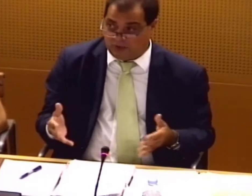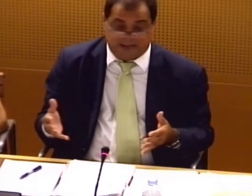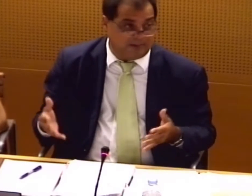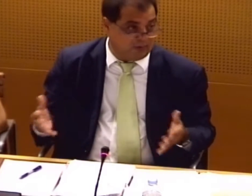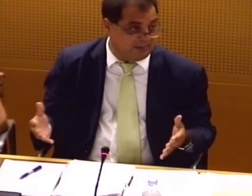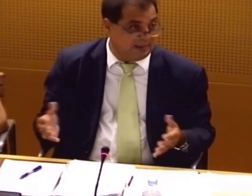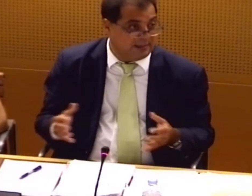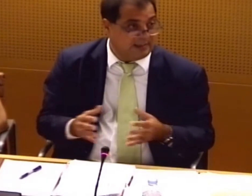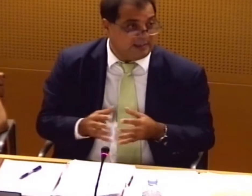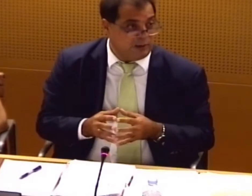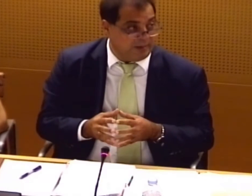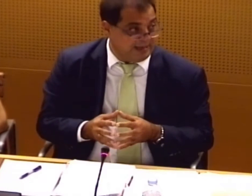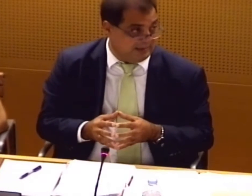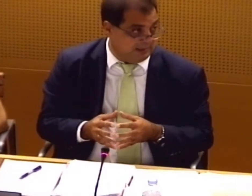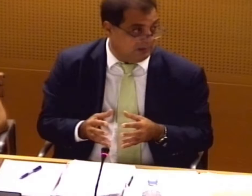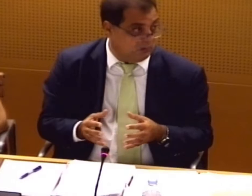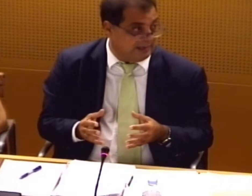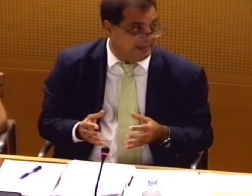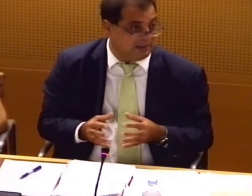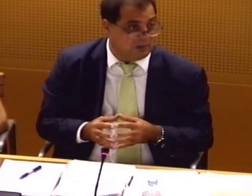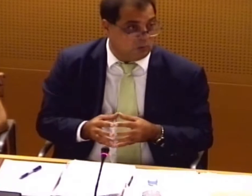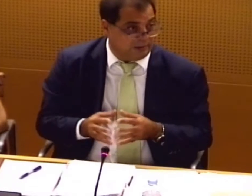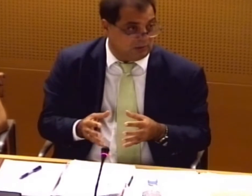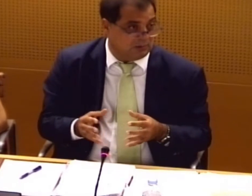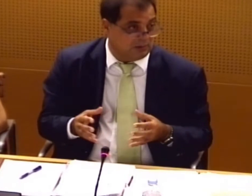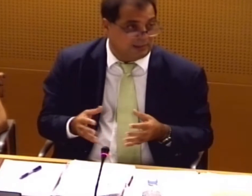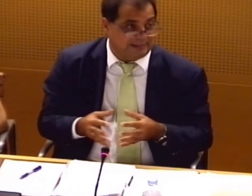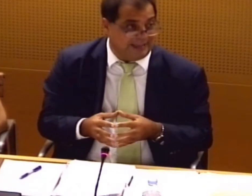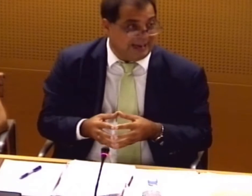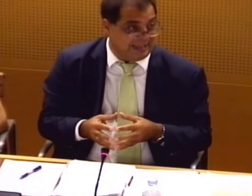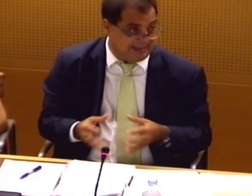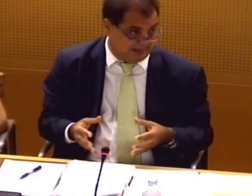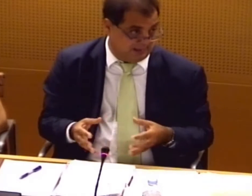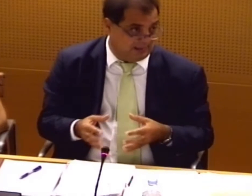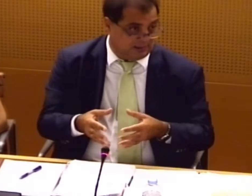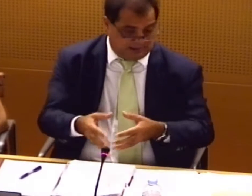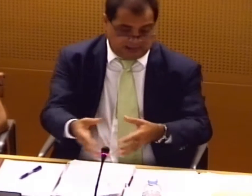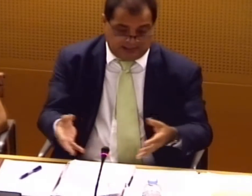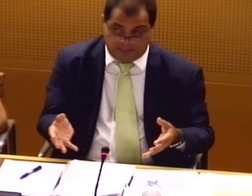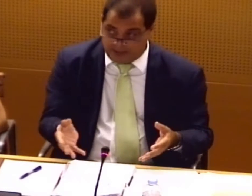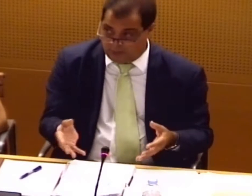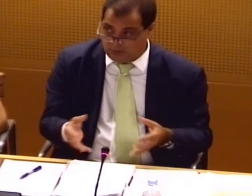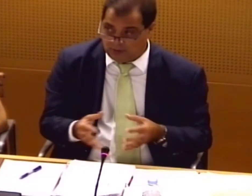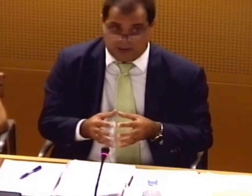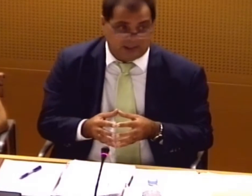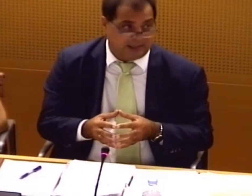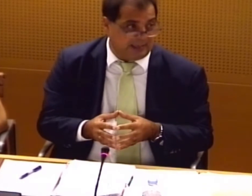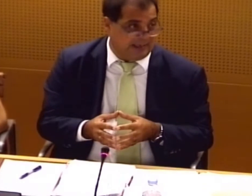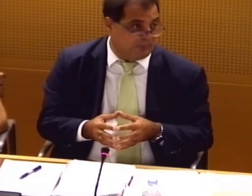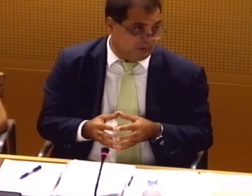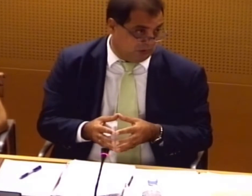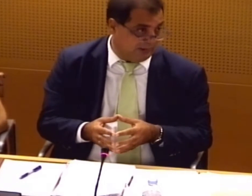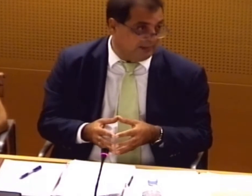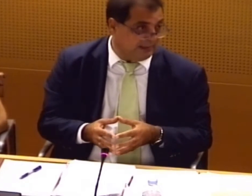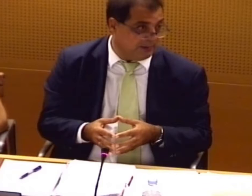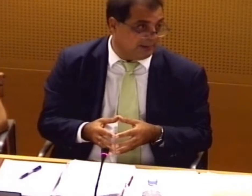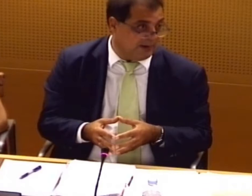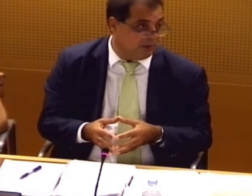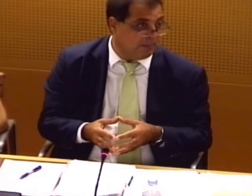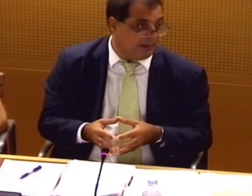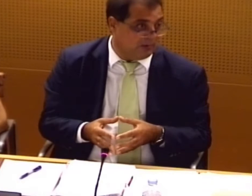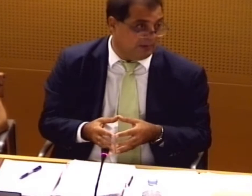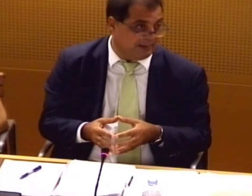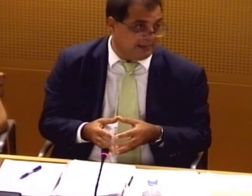emitiera la intervención este informe y hubiera alguna cuestión de legalidad en el mismo, en la aprobación